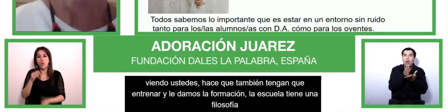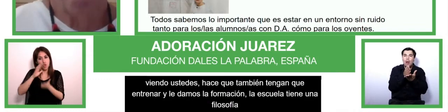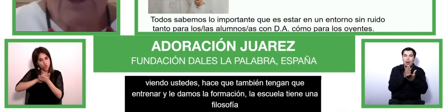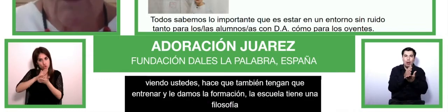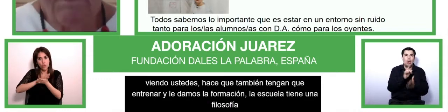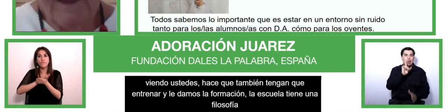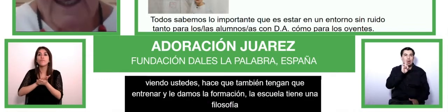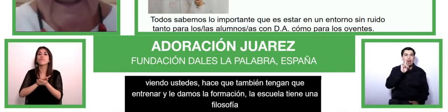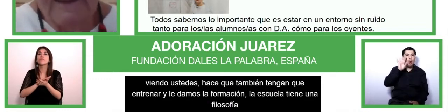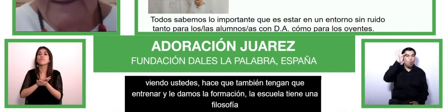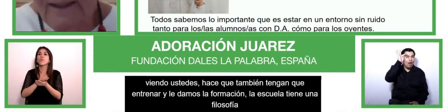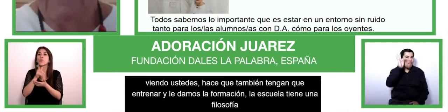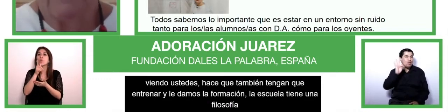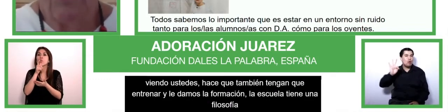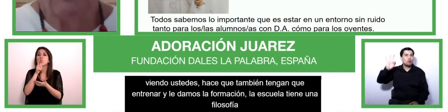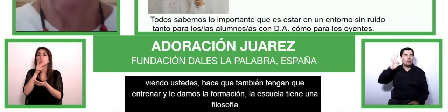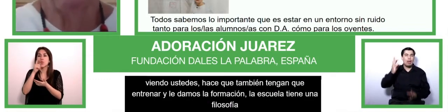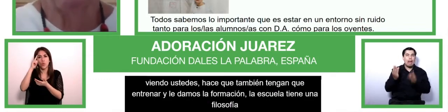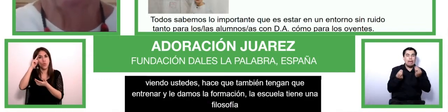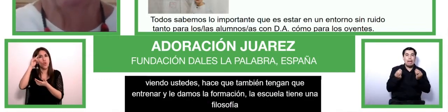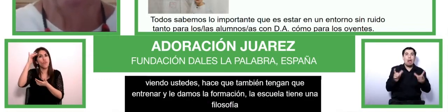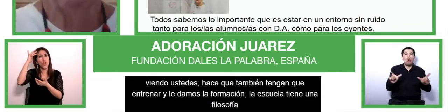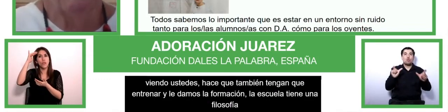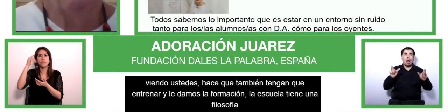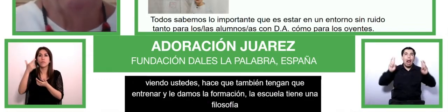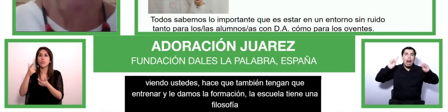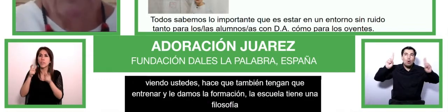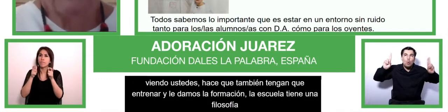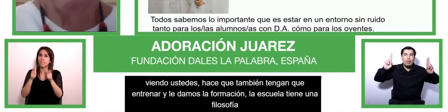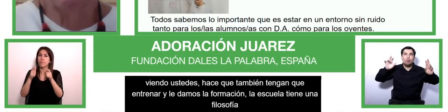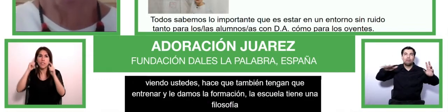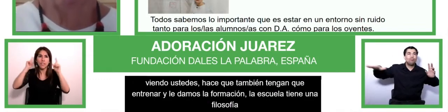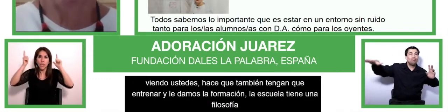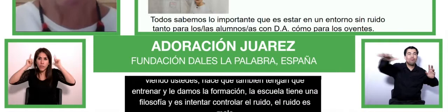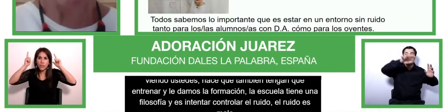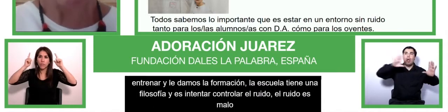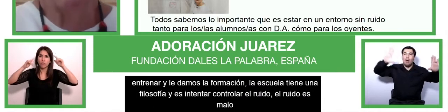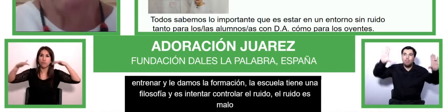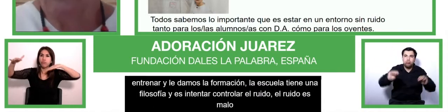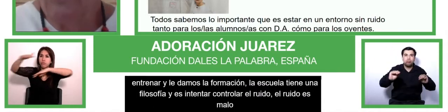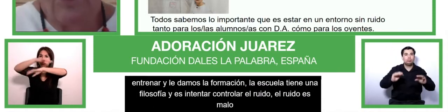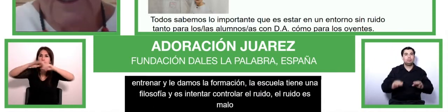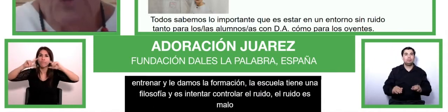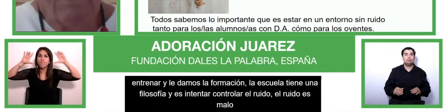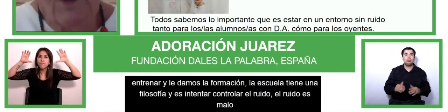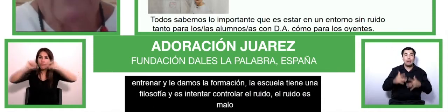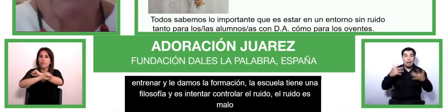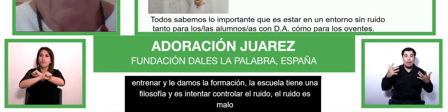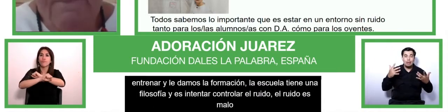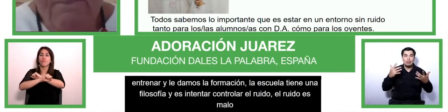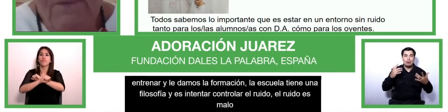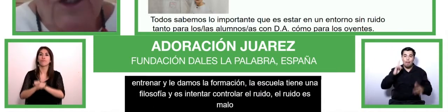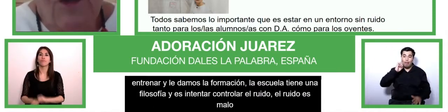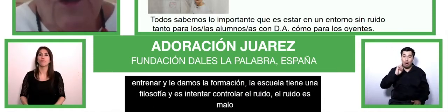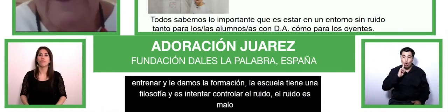es malo para la discriminación de nuestros niños con discapacidad auditiva, que no he dicho, pero es